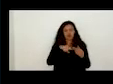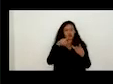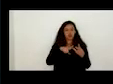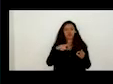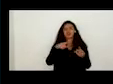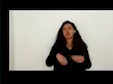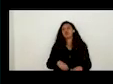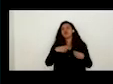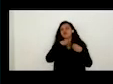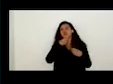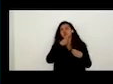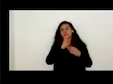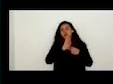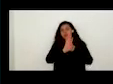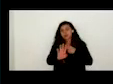muy bien.